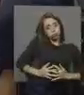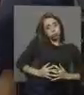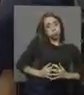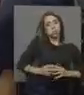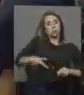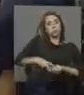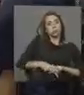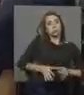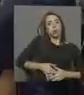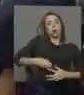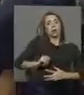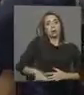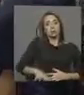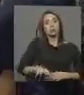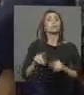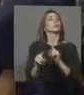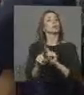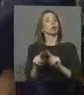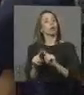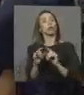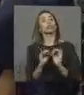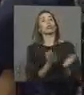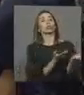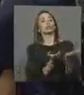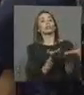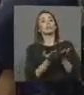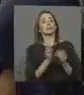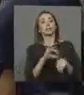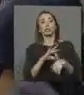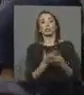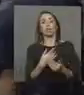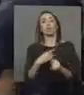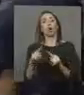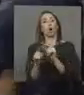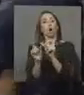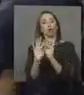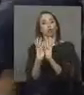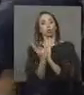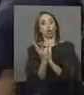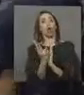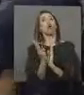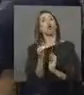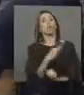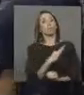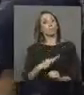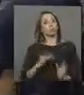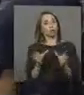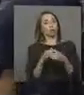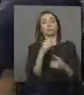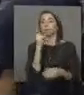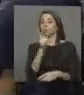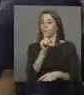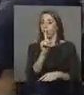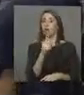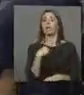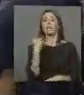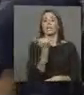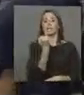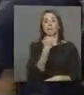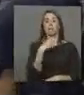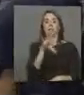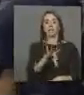salud. Otros diputados, en tanto, han sostenido que ello no es así, por cuanto dicha libertad de decidir en forma autónoma